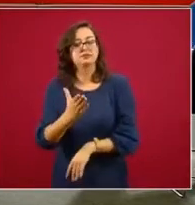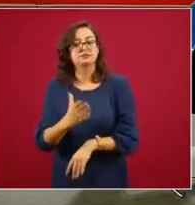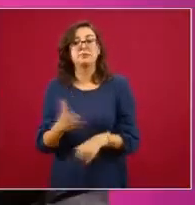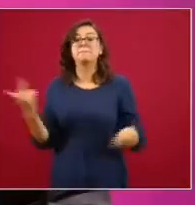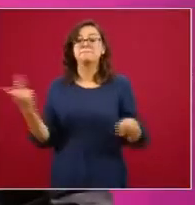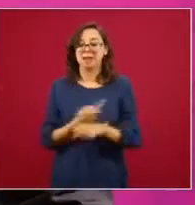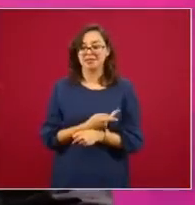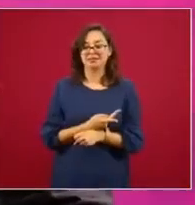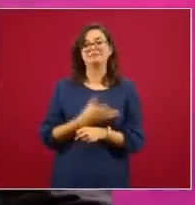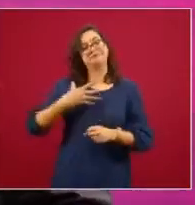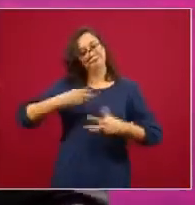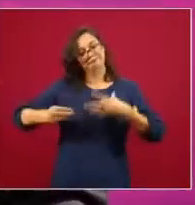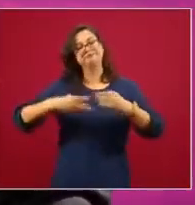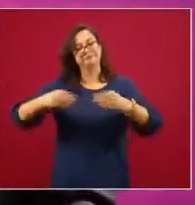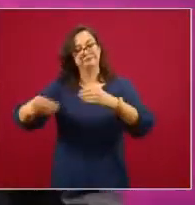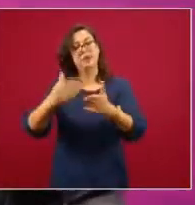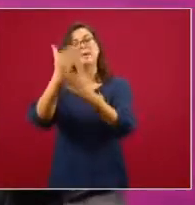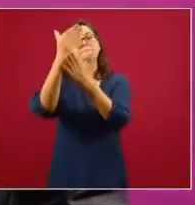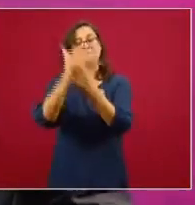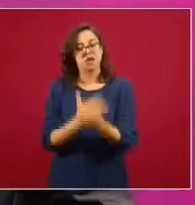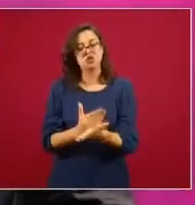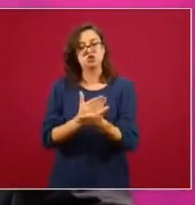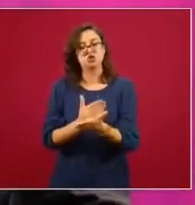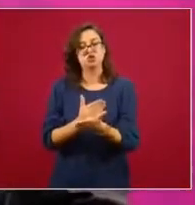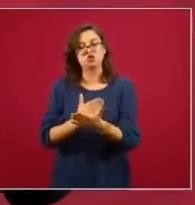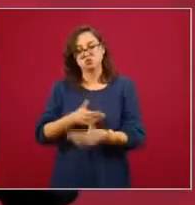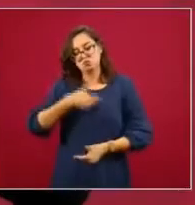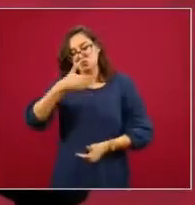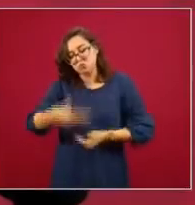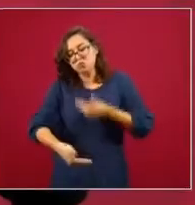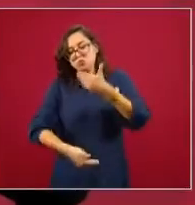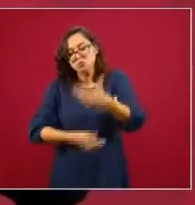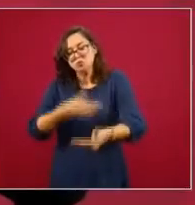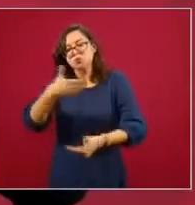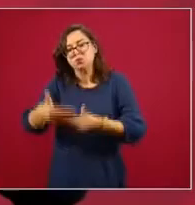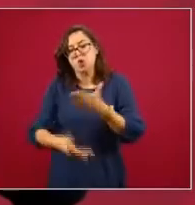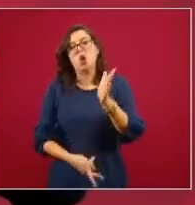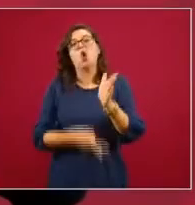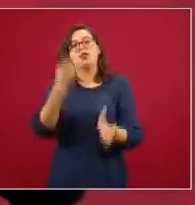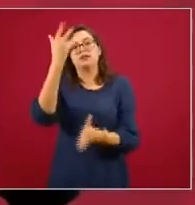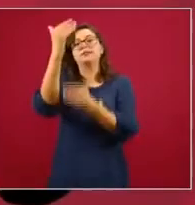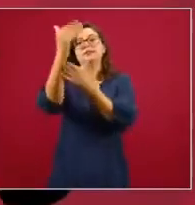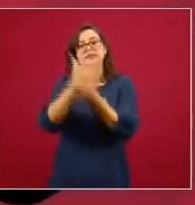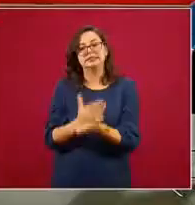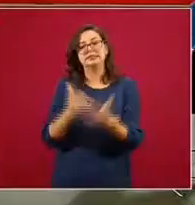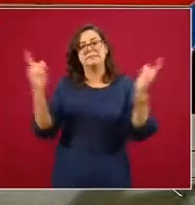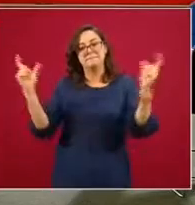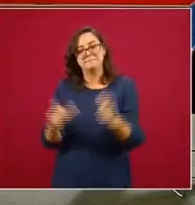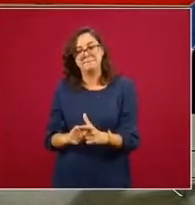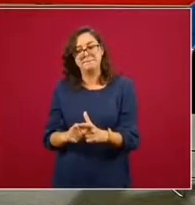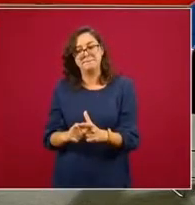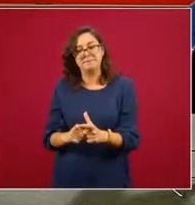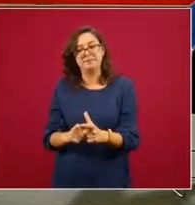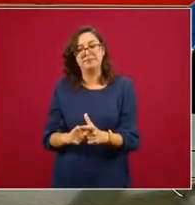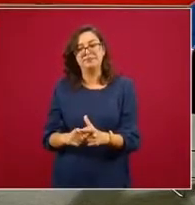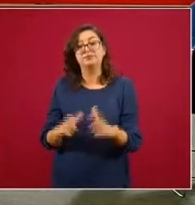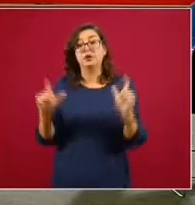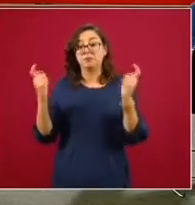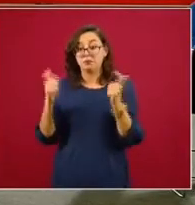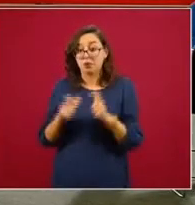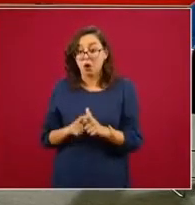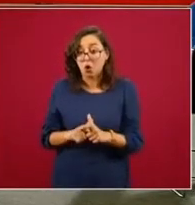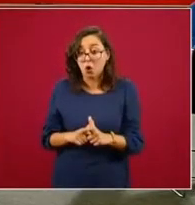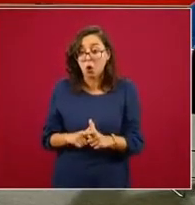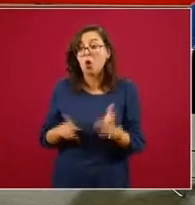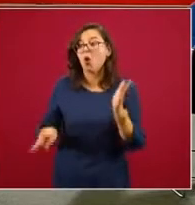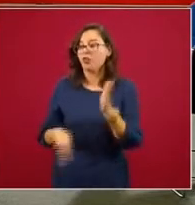a que disminuya la transmisión, se reduzca nuevamente la tasa de contagios y una vez que empiece a bajar, se